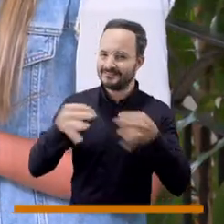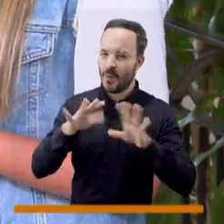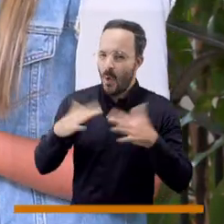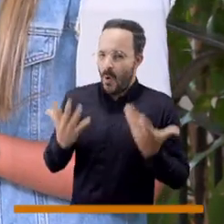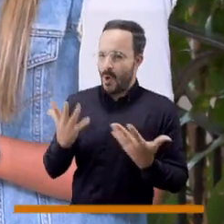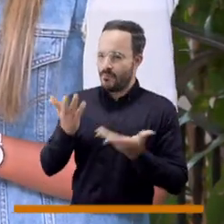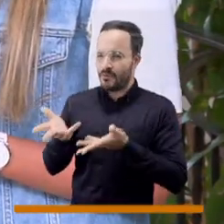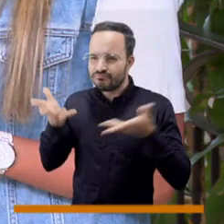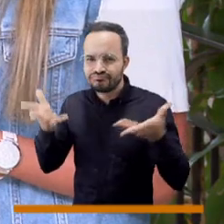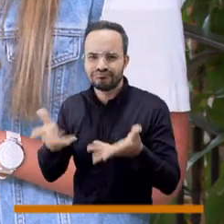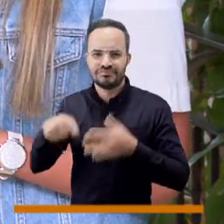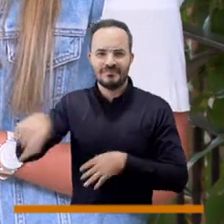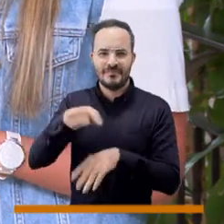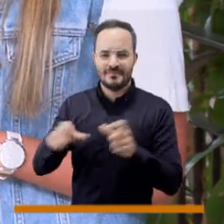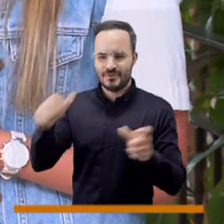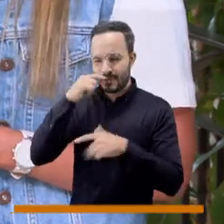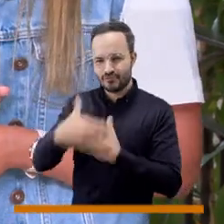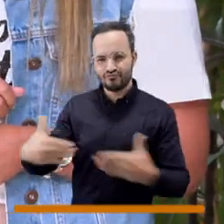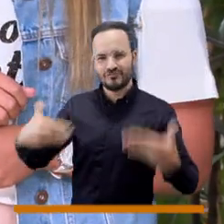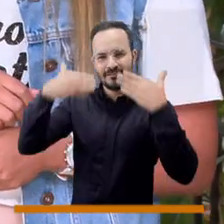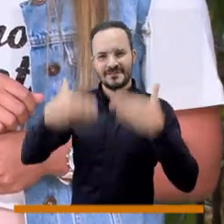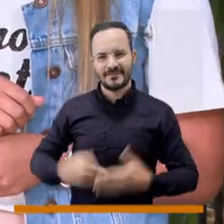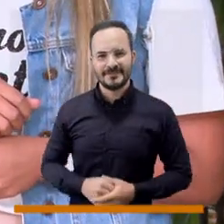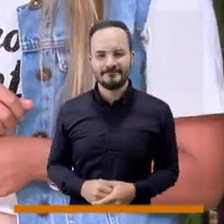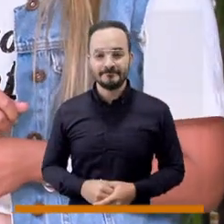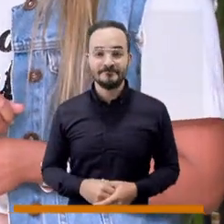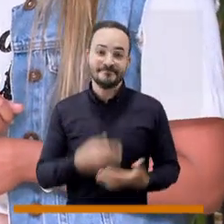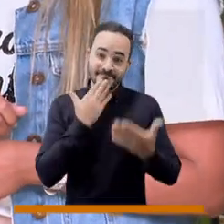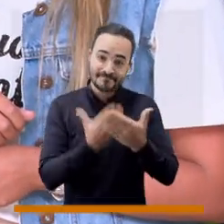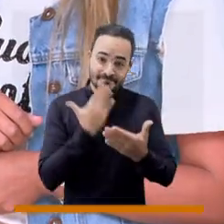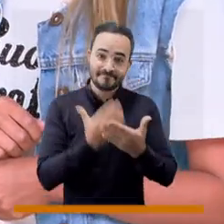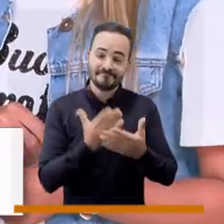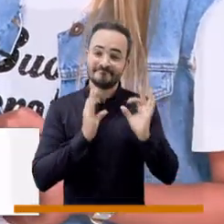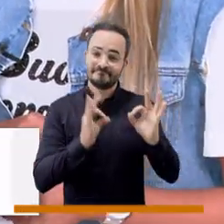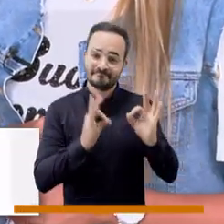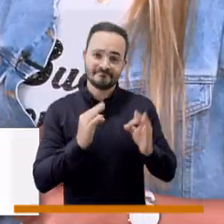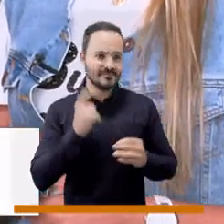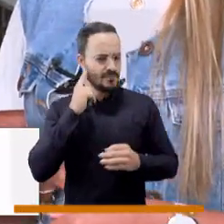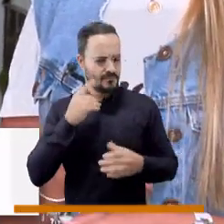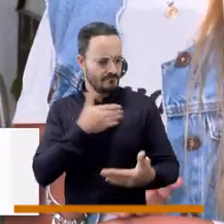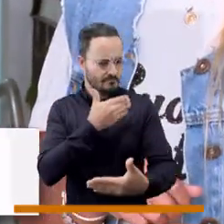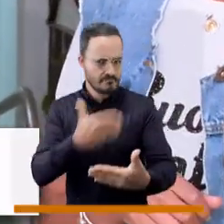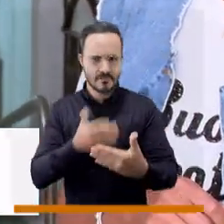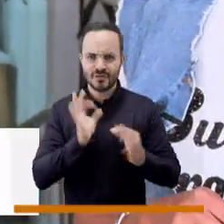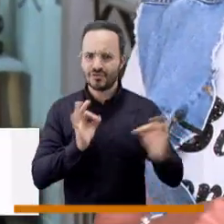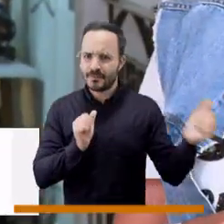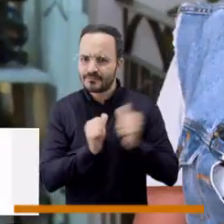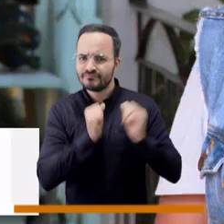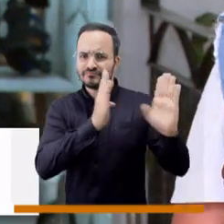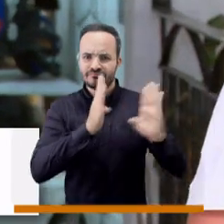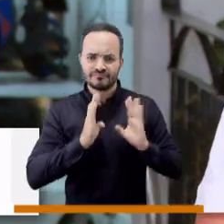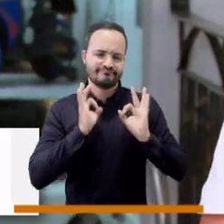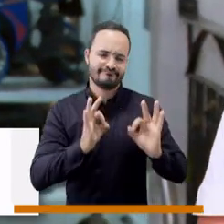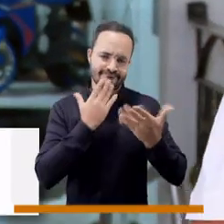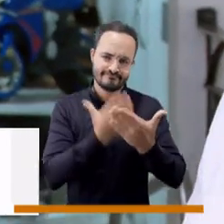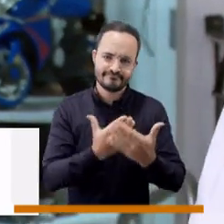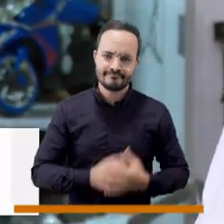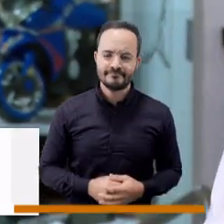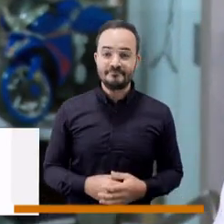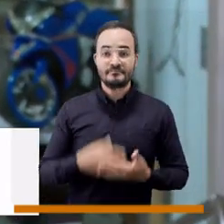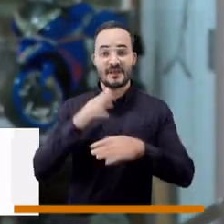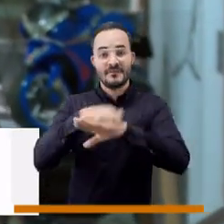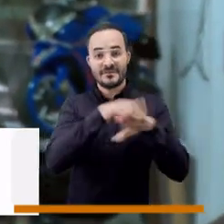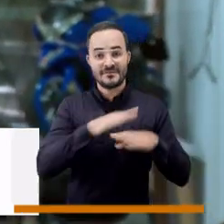que están desarrollando. Así es, muchas gracias a ustedes por venir, por siempre acompañarnos, estar con nosotros. Hoy nos convoca